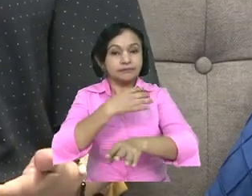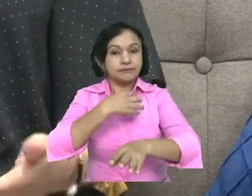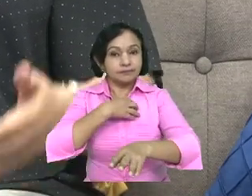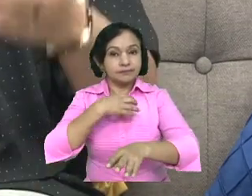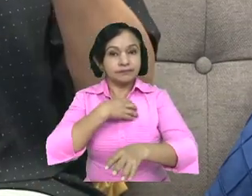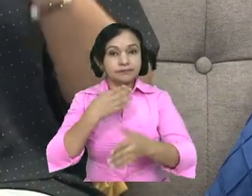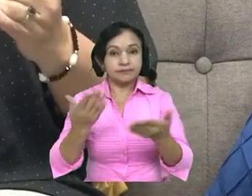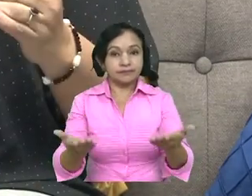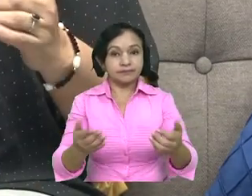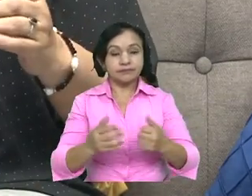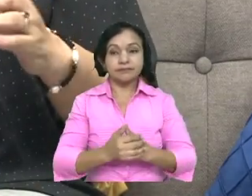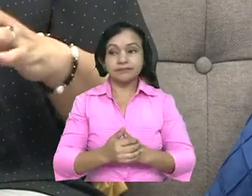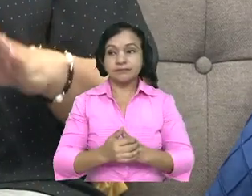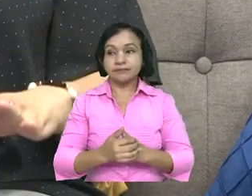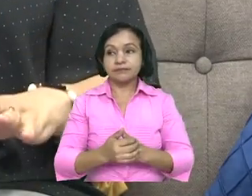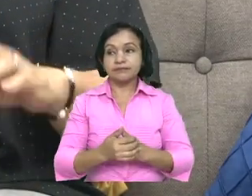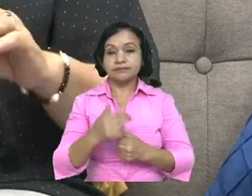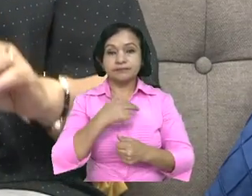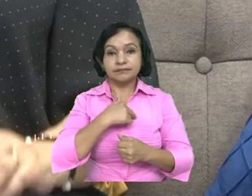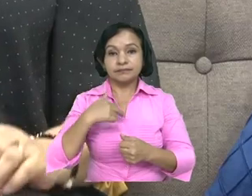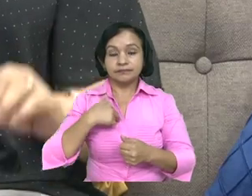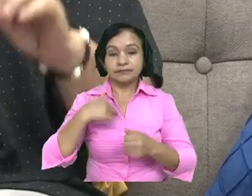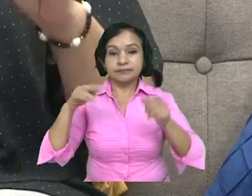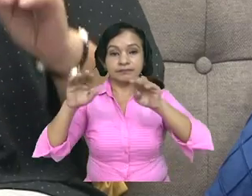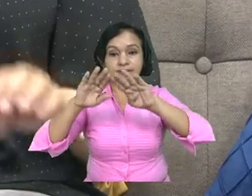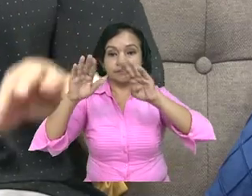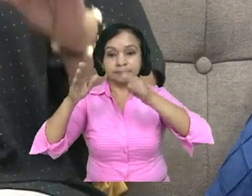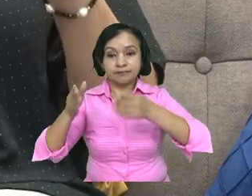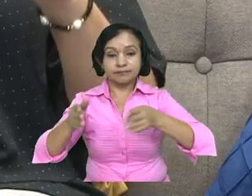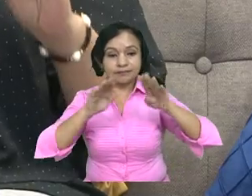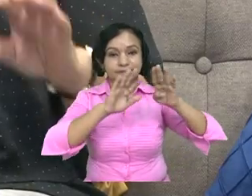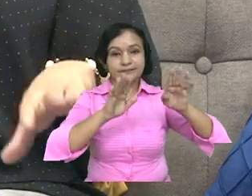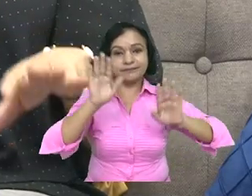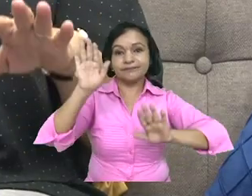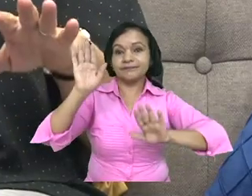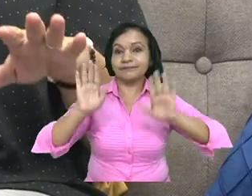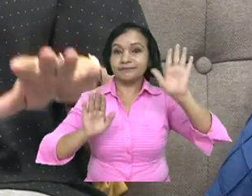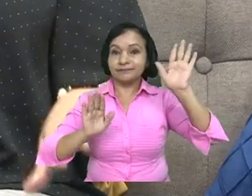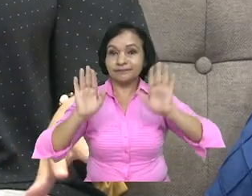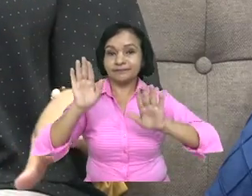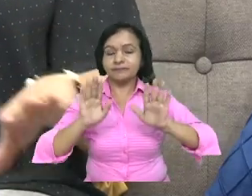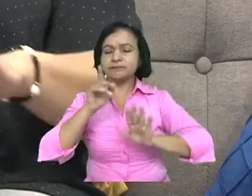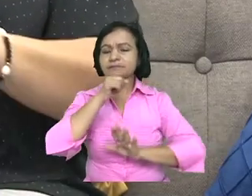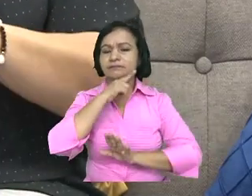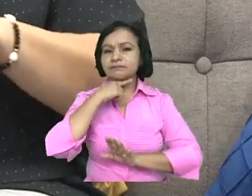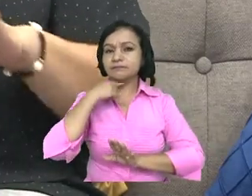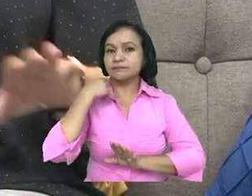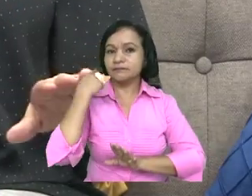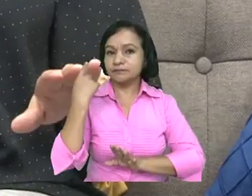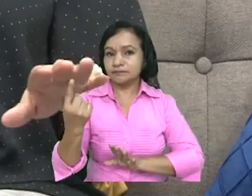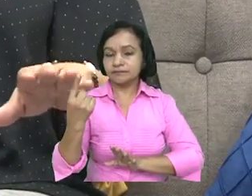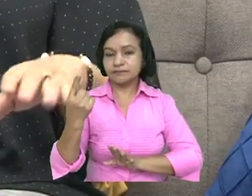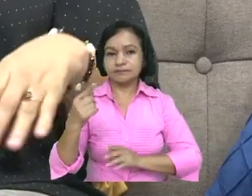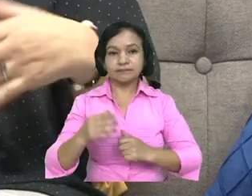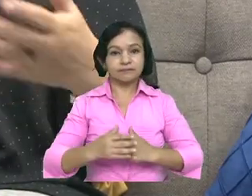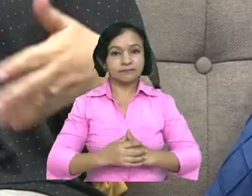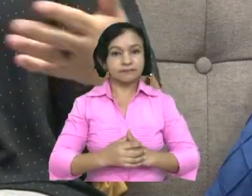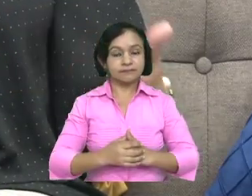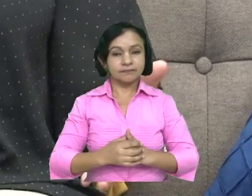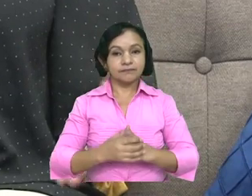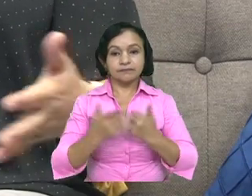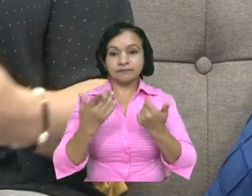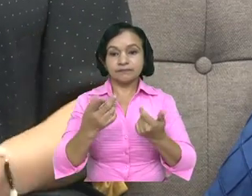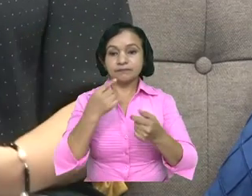naturaleza. Y eso es lo que hace que las mujeres participen de una manera consciente, sin necesidad de que